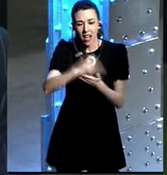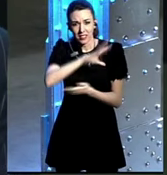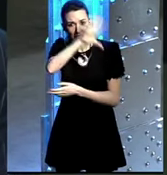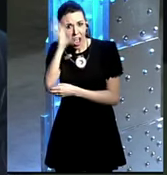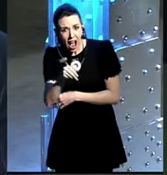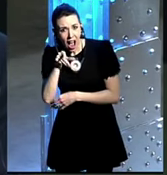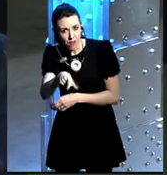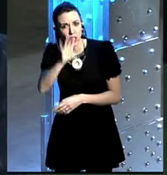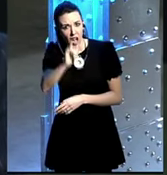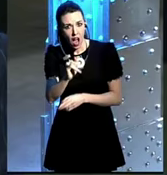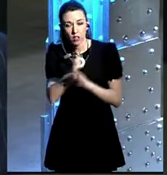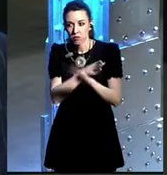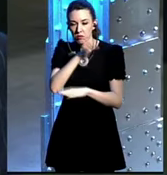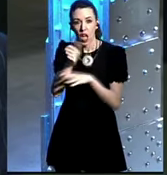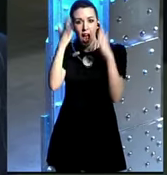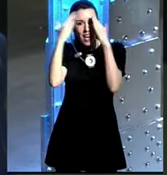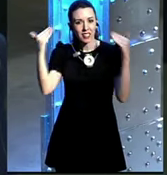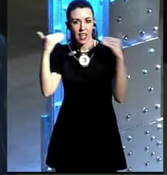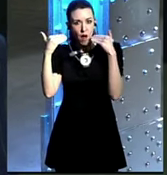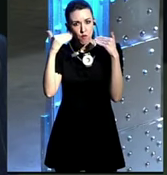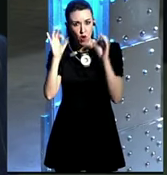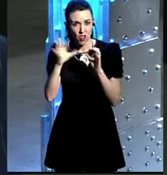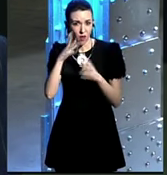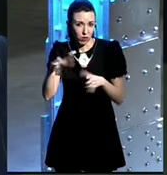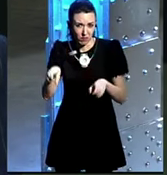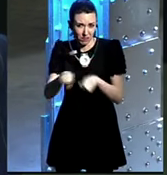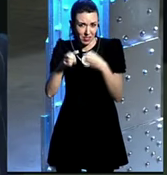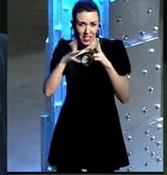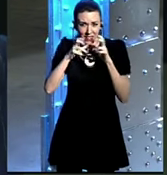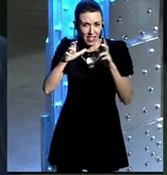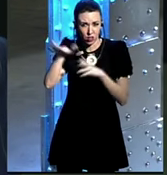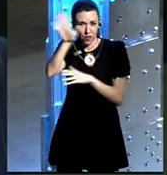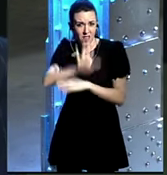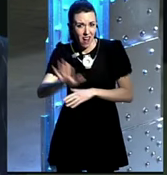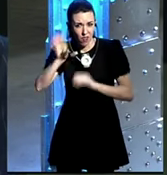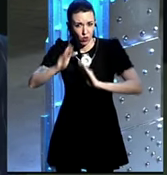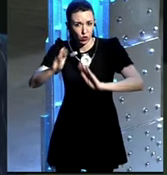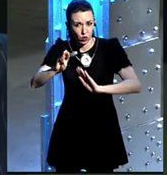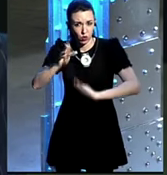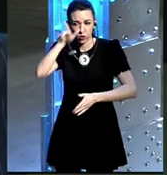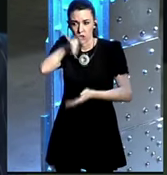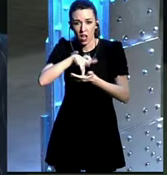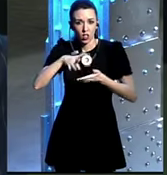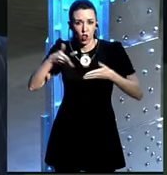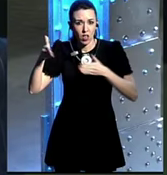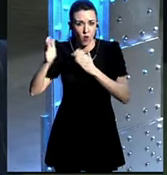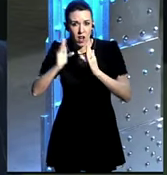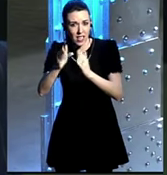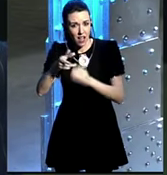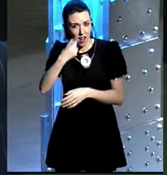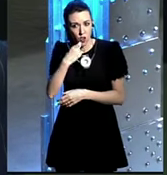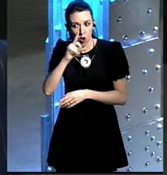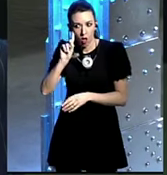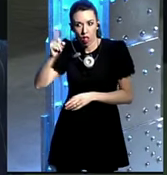para estudiar la depresión dentro del ámbito de la catástrofe nacional después del Canal Rojo, y lo